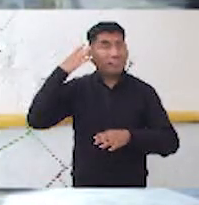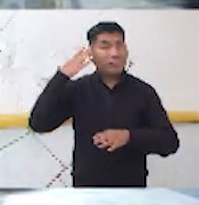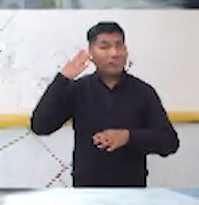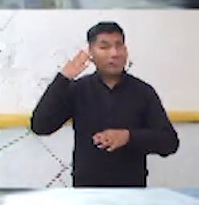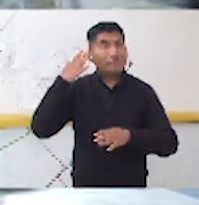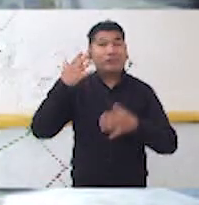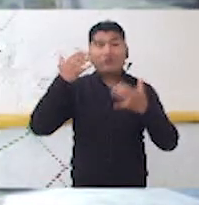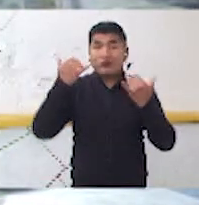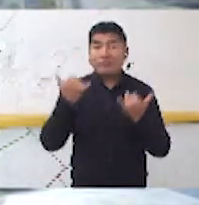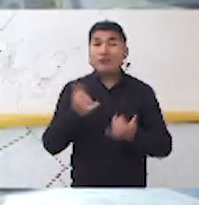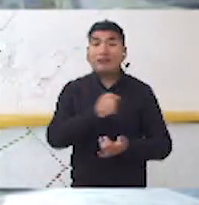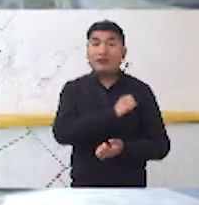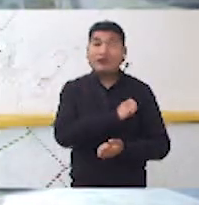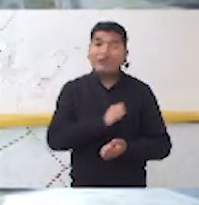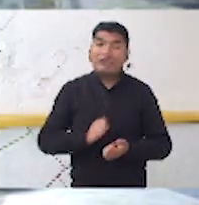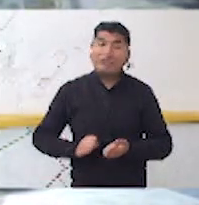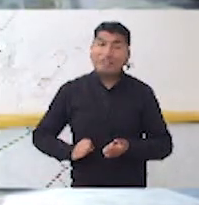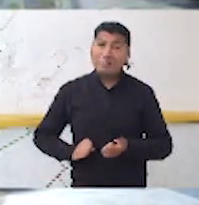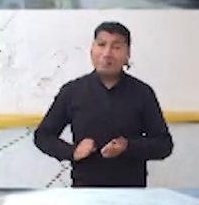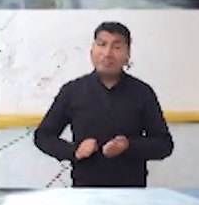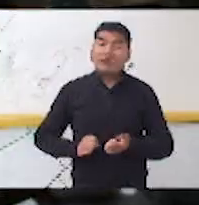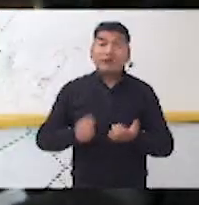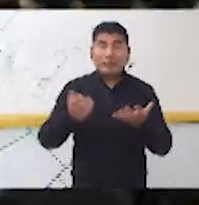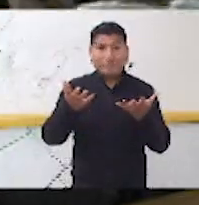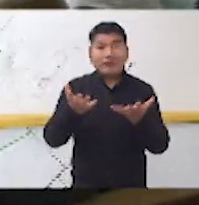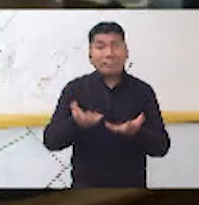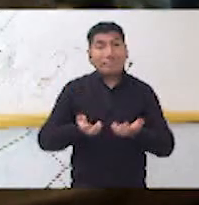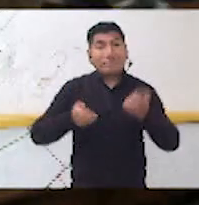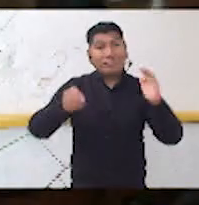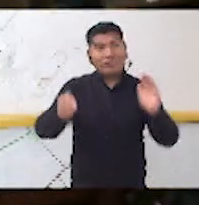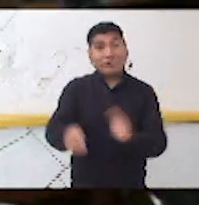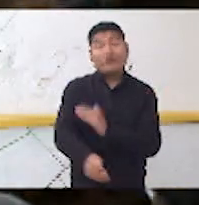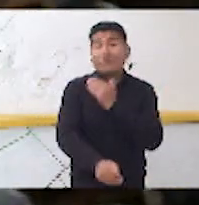sol, hoy, Señor, queremos